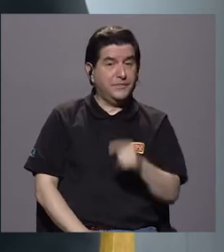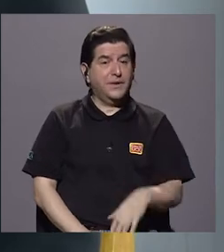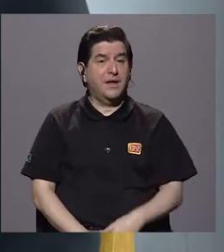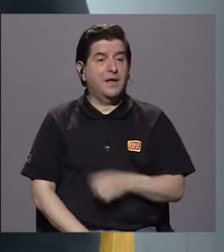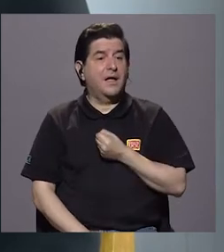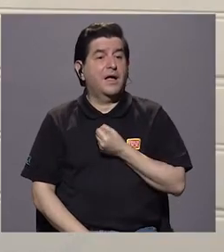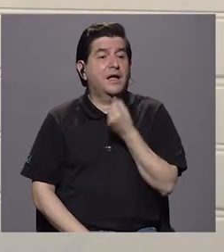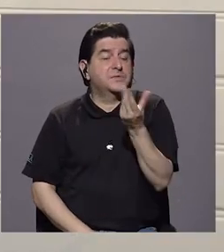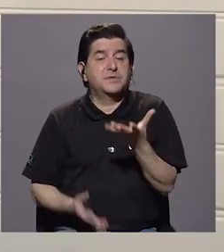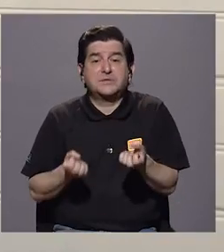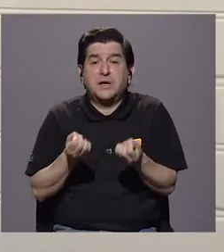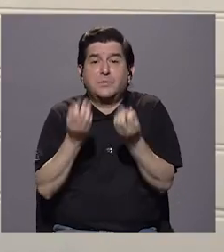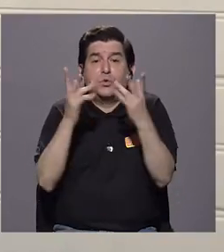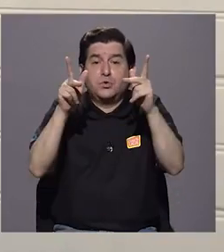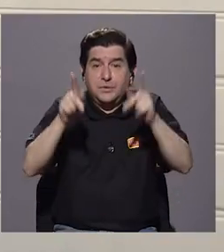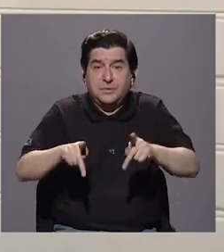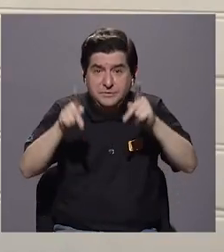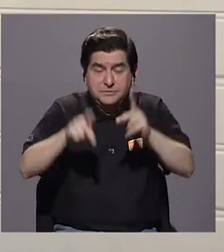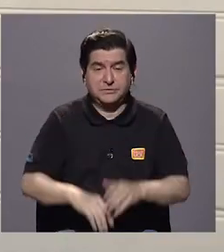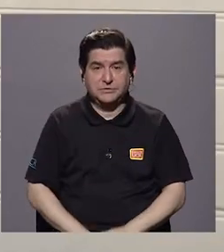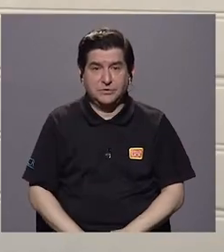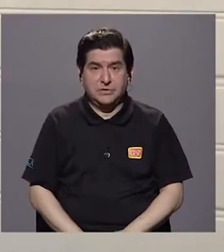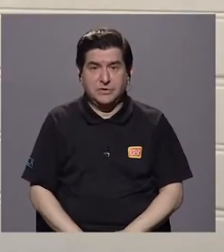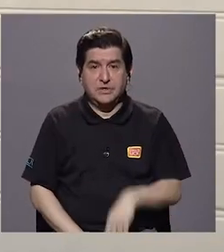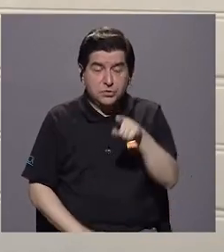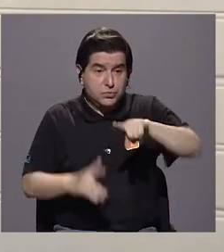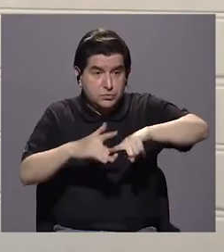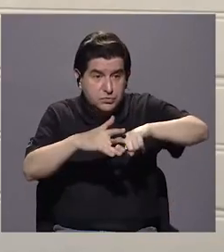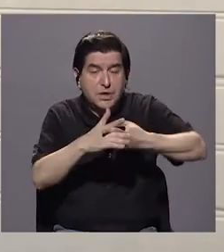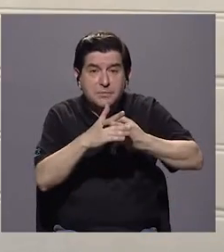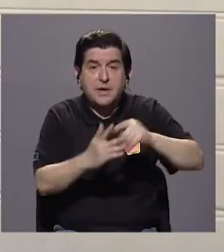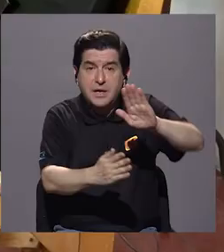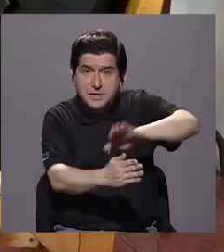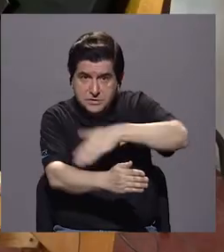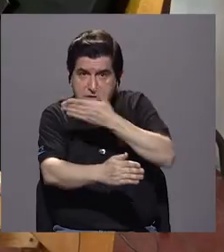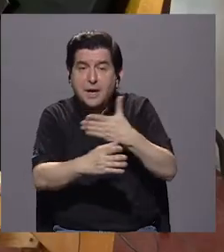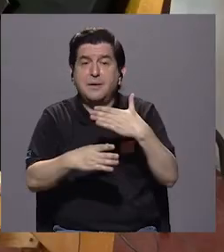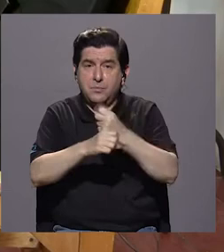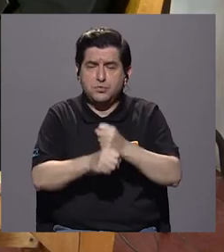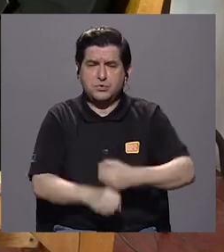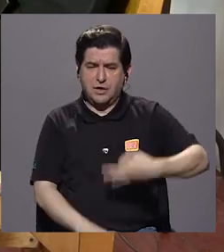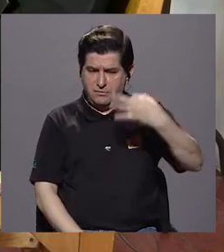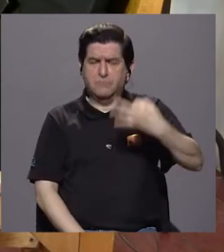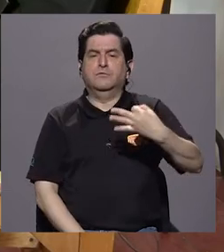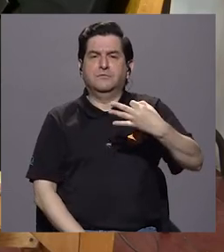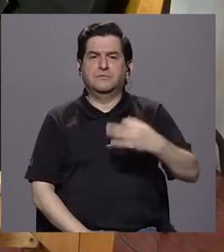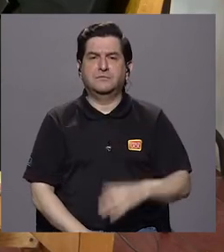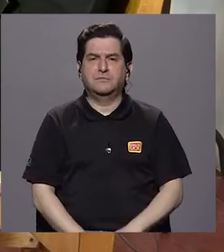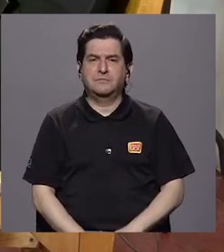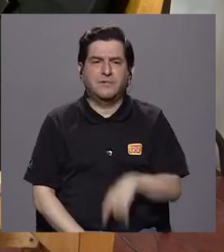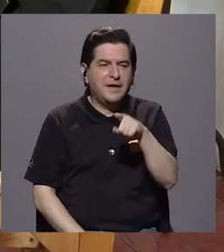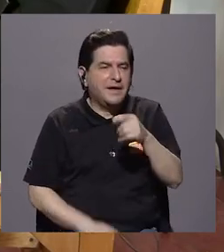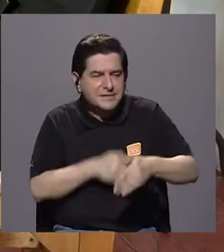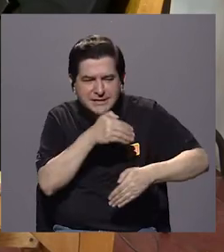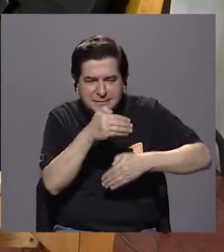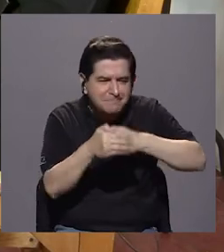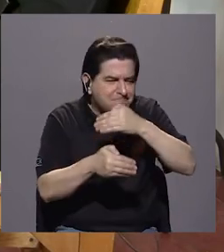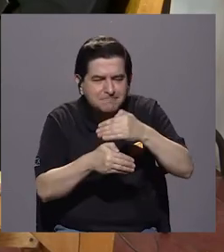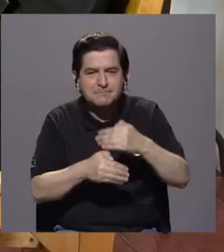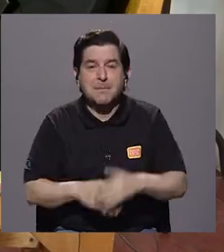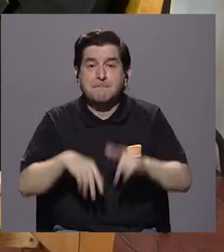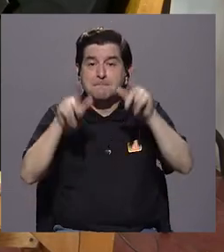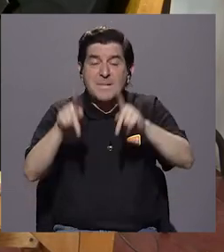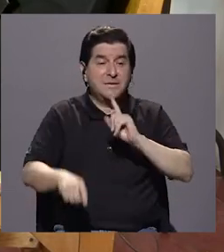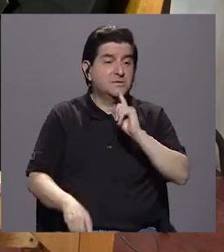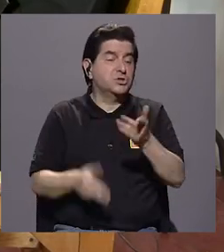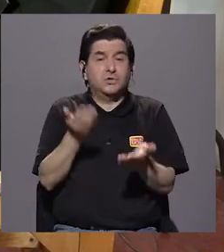ante una gran cantidad de personas y en el que usted empieza a hacer música y se consolida? En ese trance, la gente puede